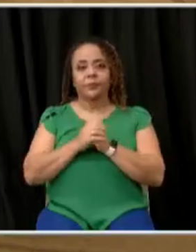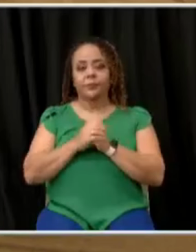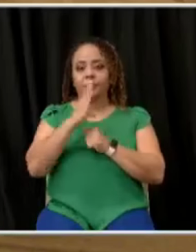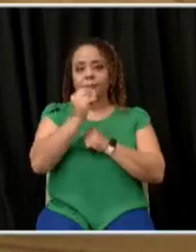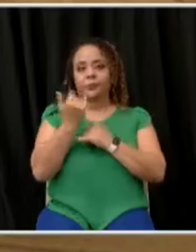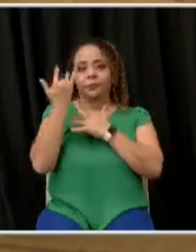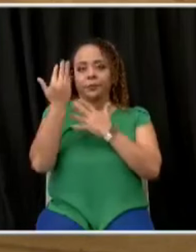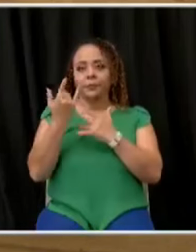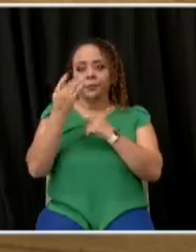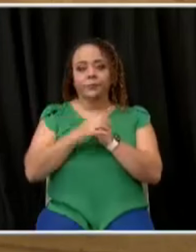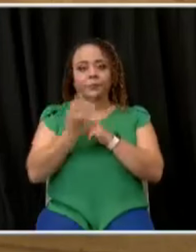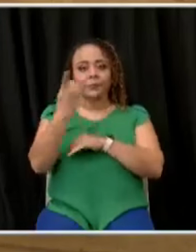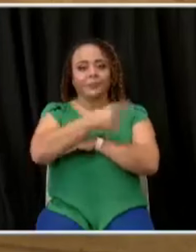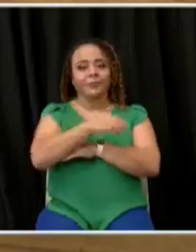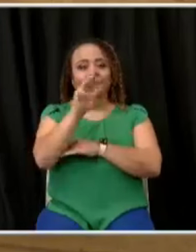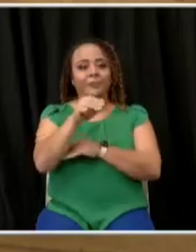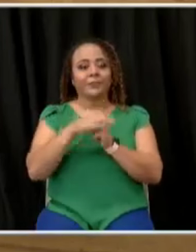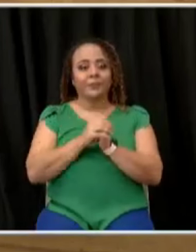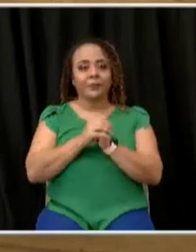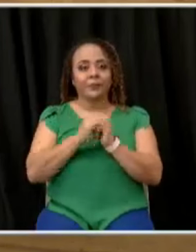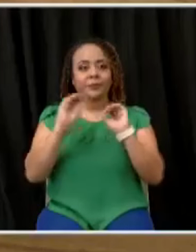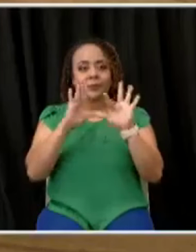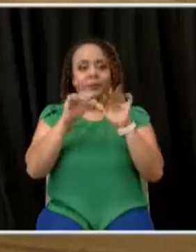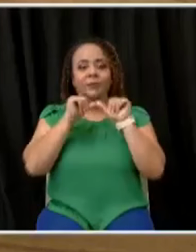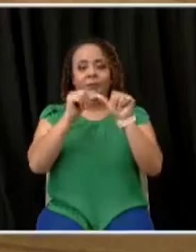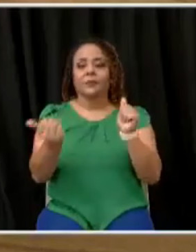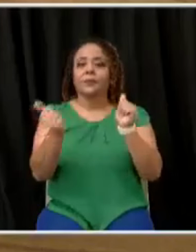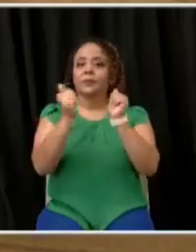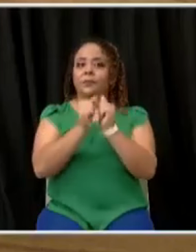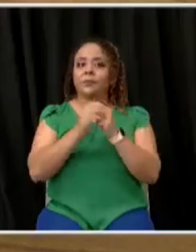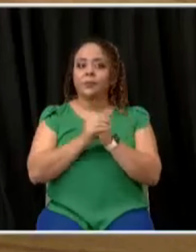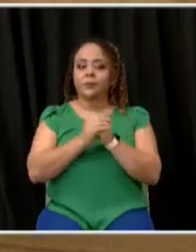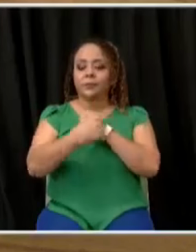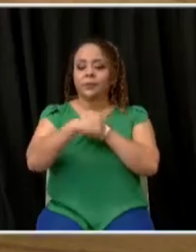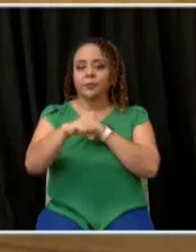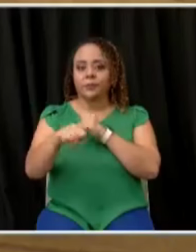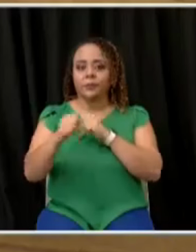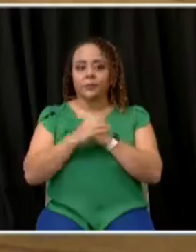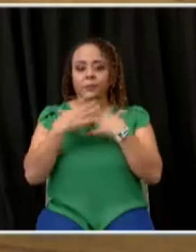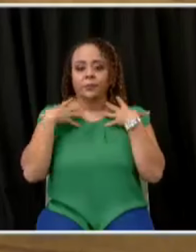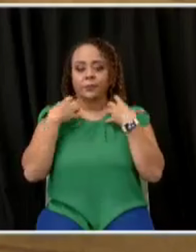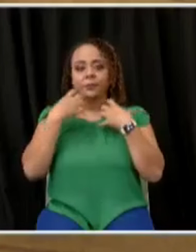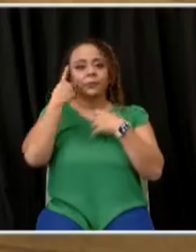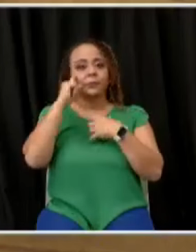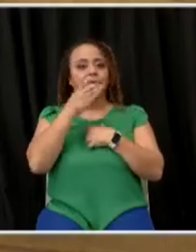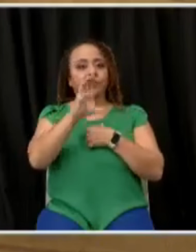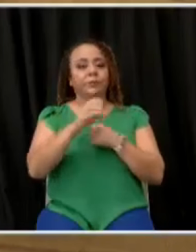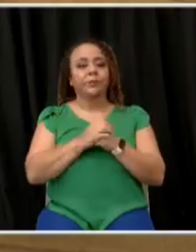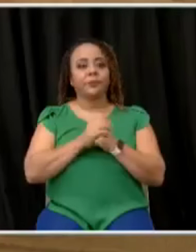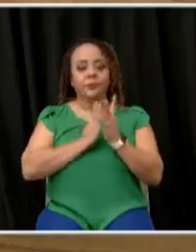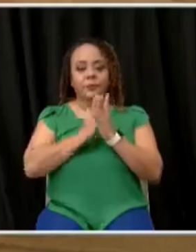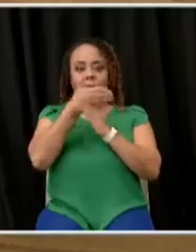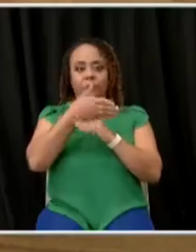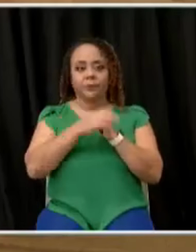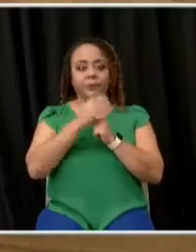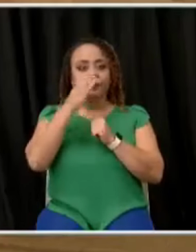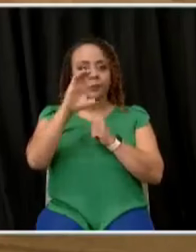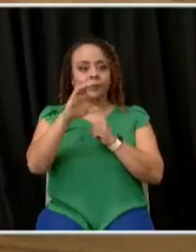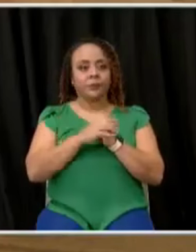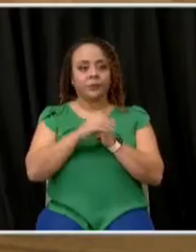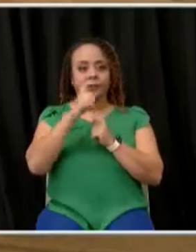los esperamos el día martes. Por supuesto, síganos acompañando en la campaña de estrés térmico por calor a través de